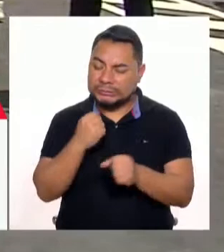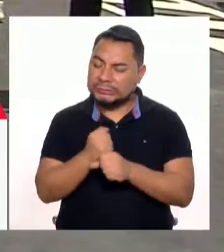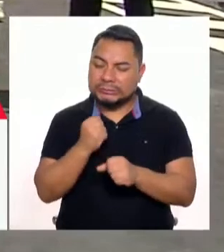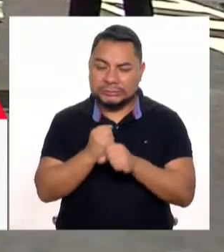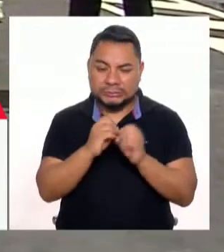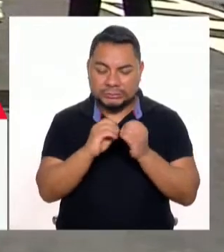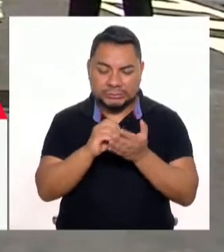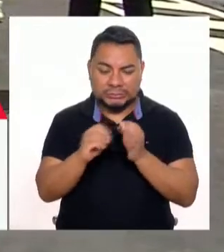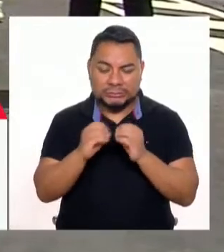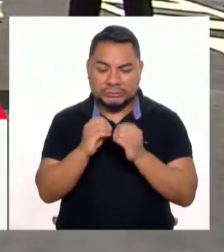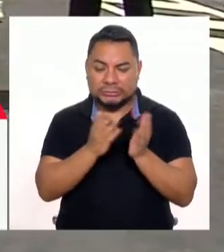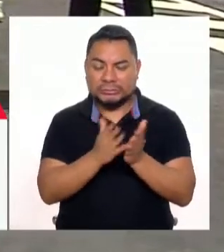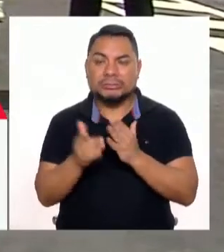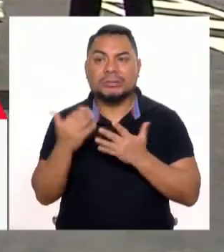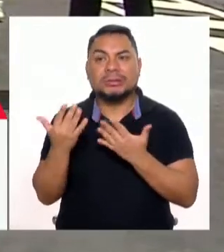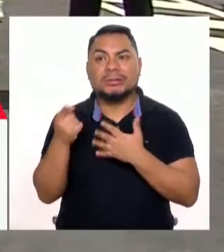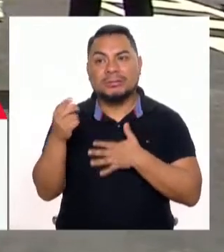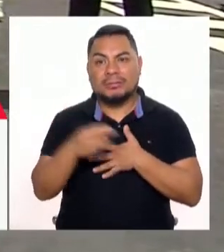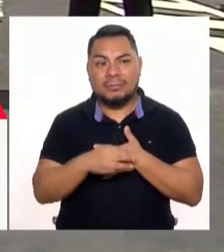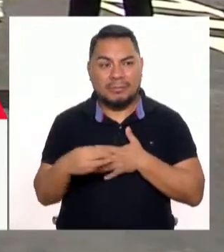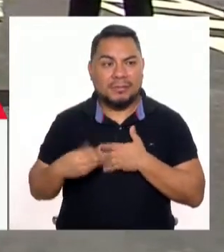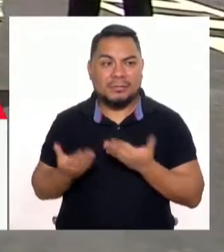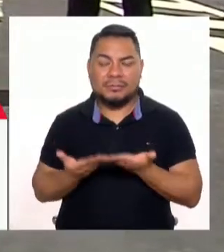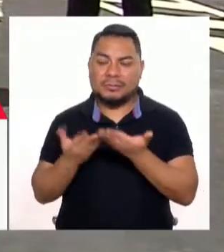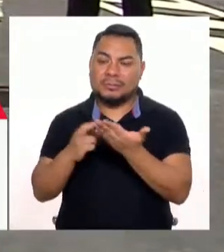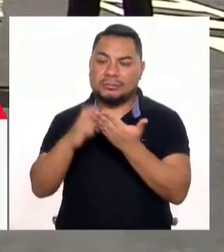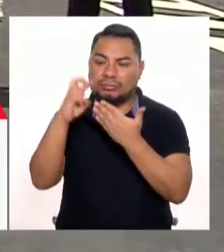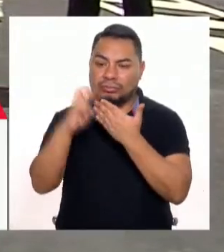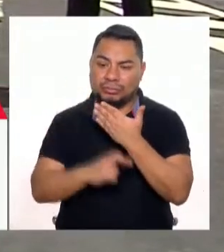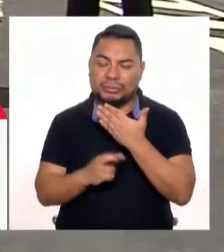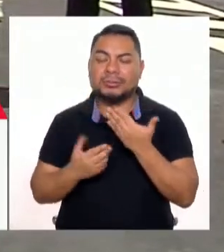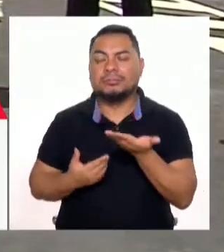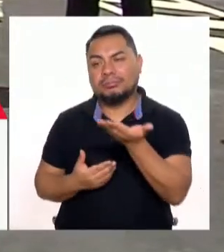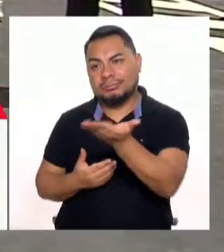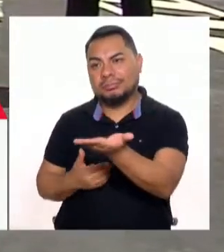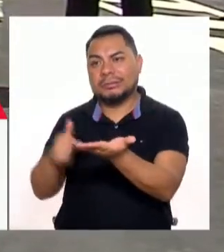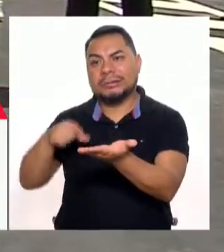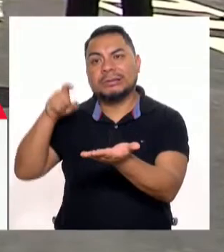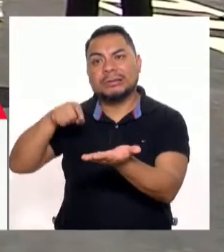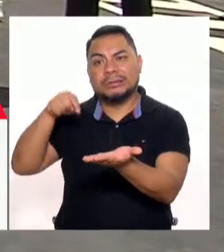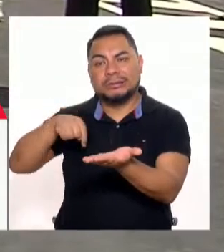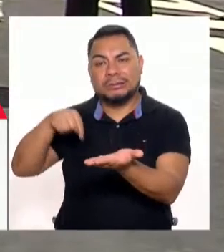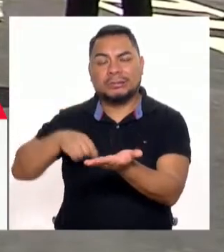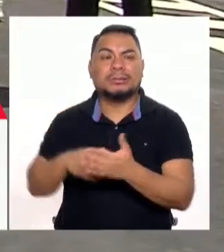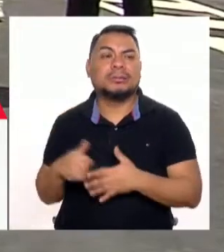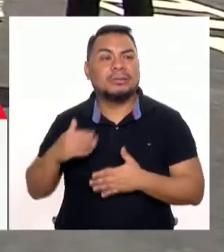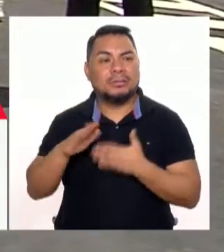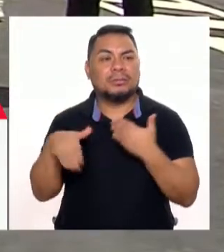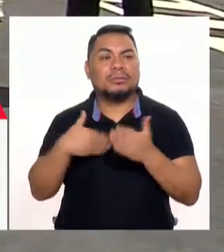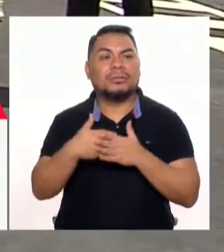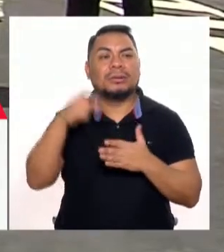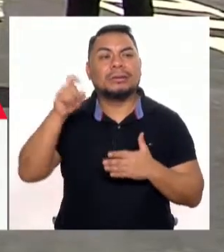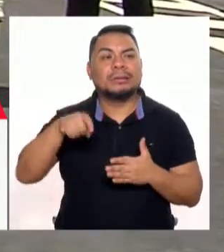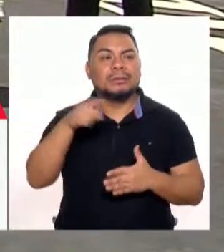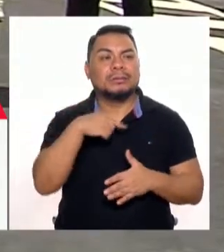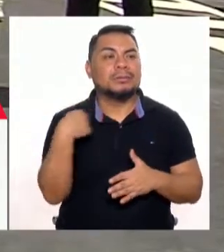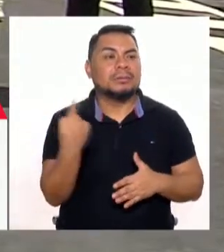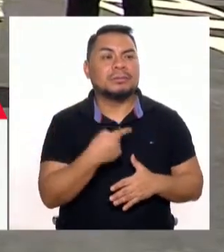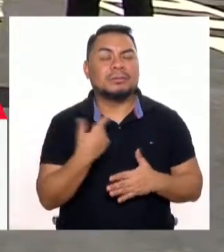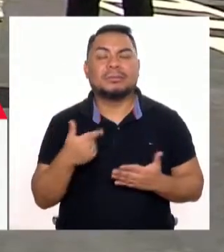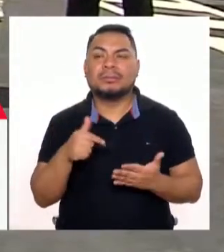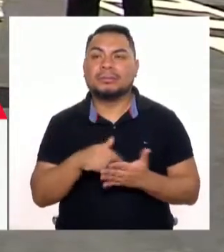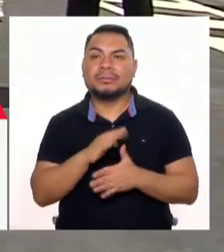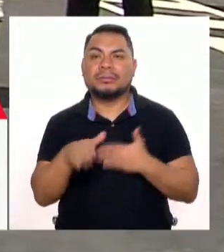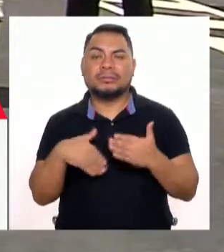y te hemos esperado señor ministra te entrego estos proyectos lo cual pues está todo lo que necesitamos nosotros prácticamente